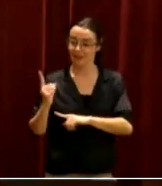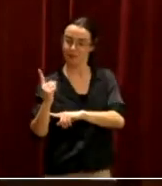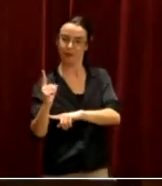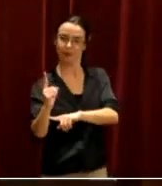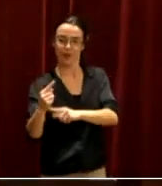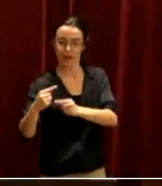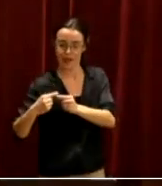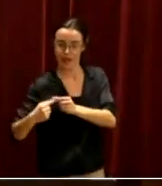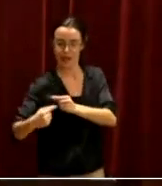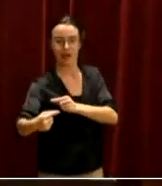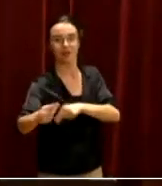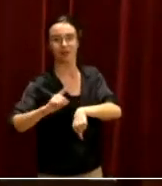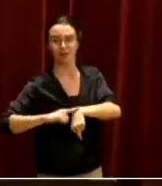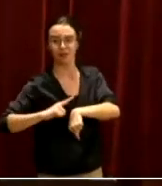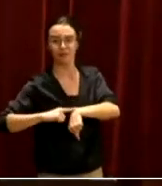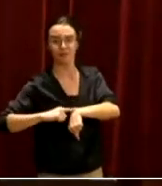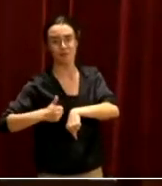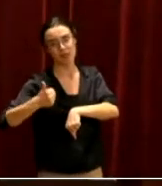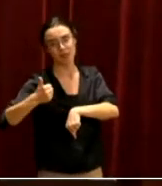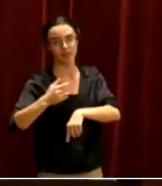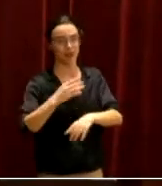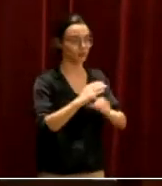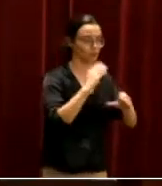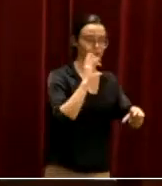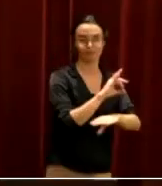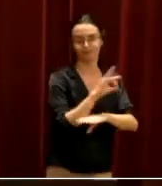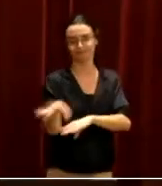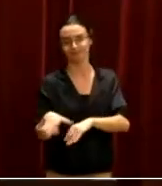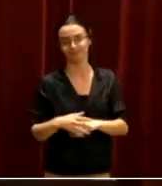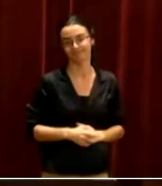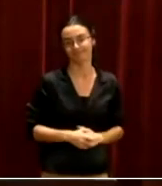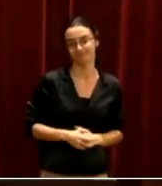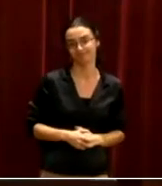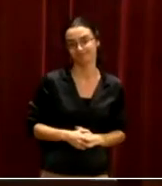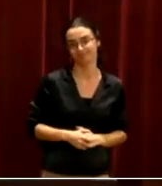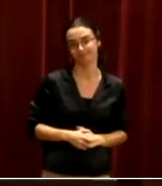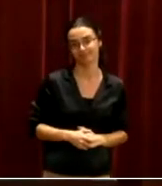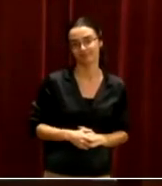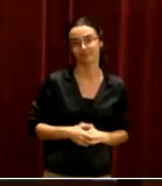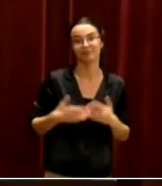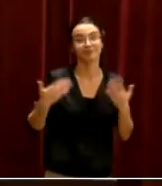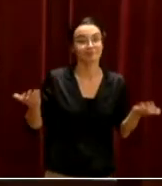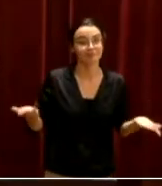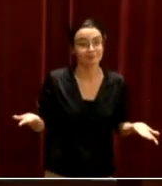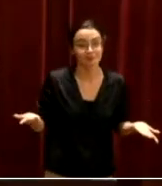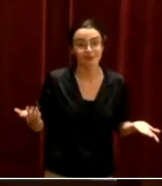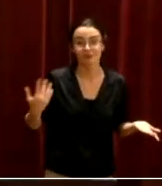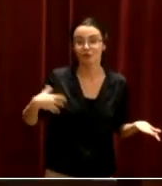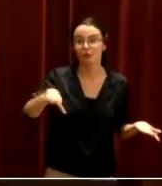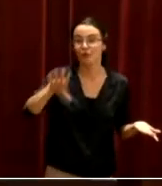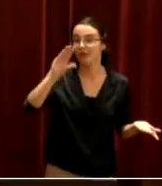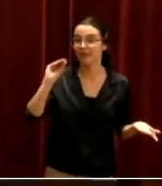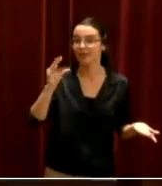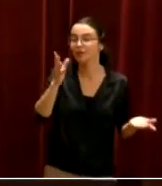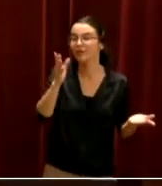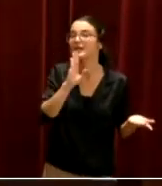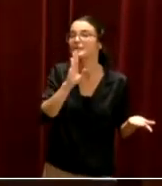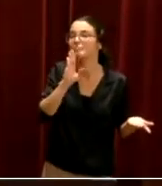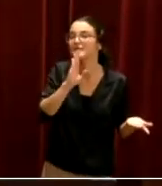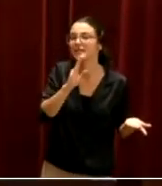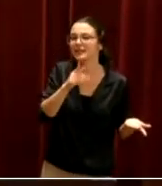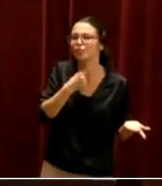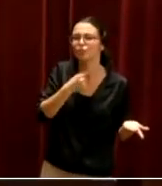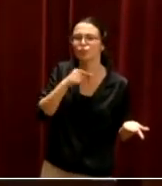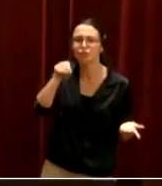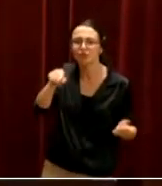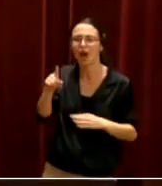al aeropuerto Que si vamos en autobús no sé qué extraña fijación tien ustedes con los tranvías Pero